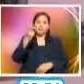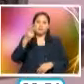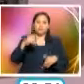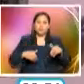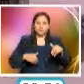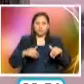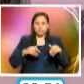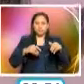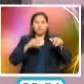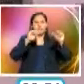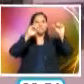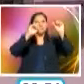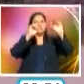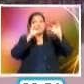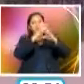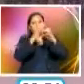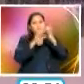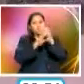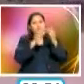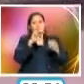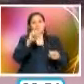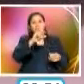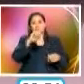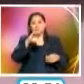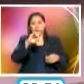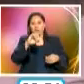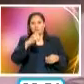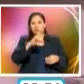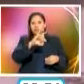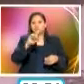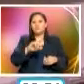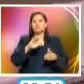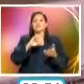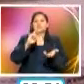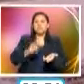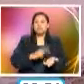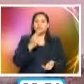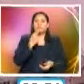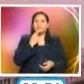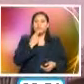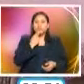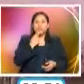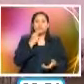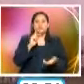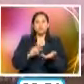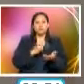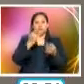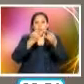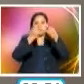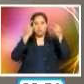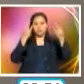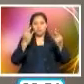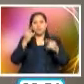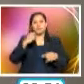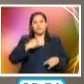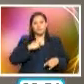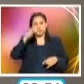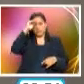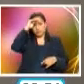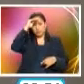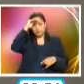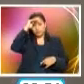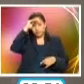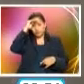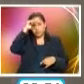cómo Máximo González le recicla símbolos, recicla la historia, nos hace pensar